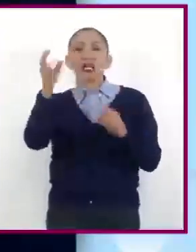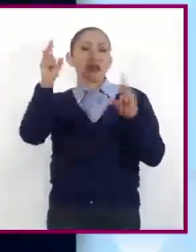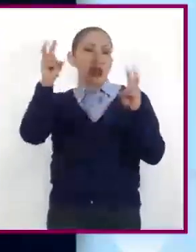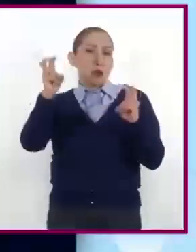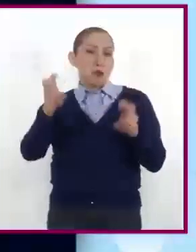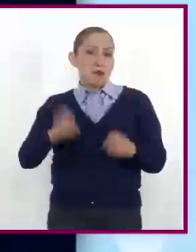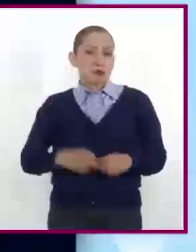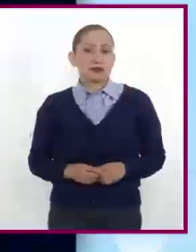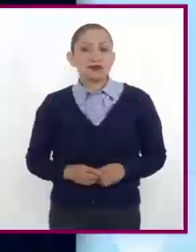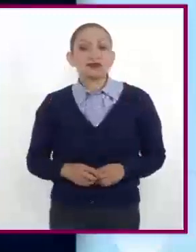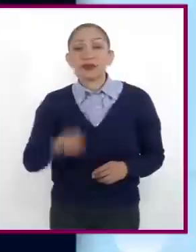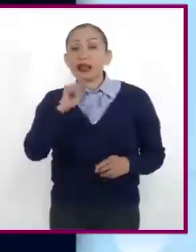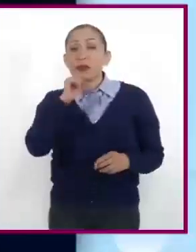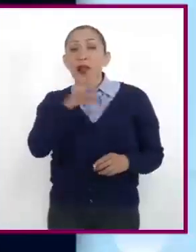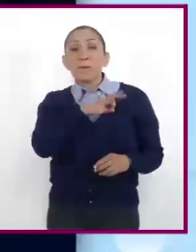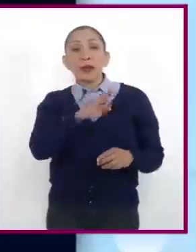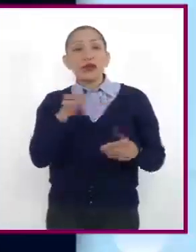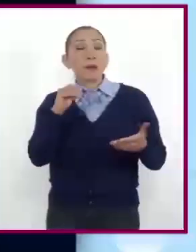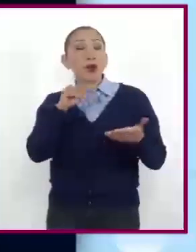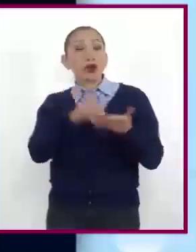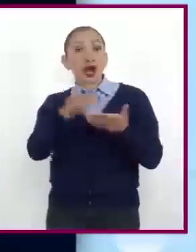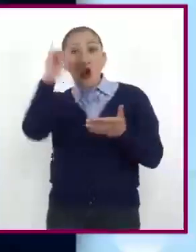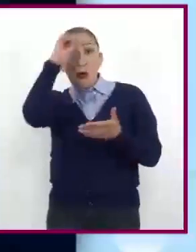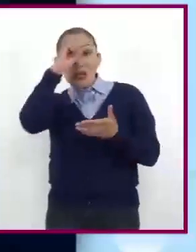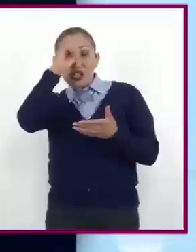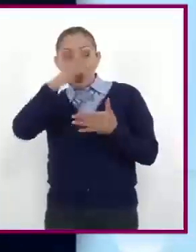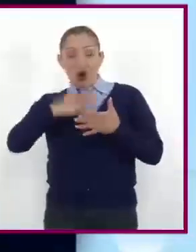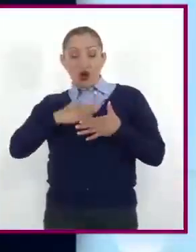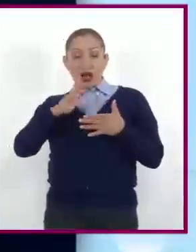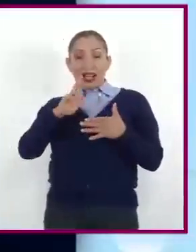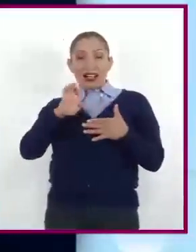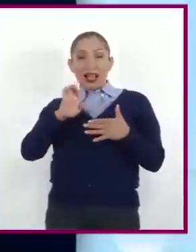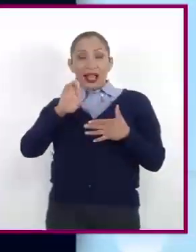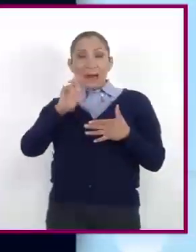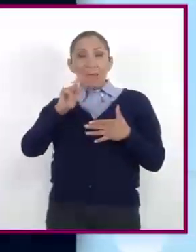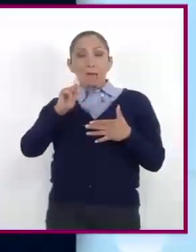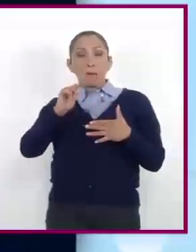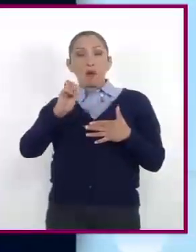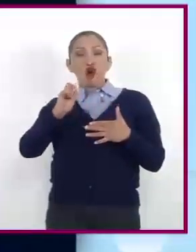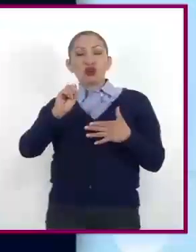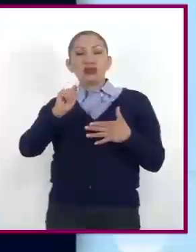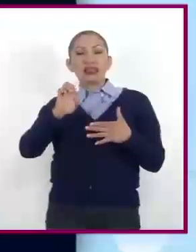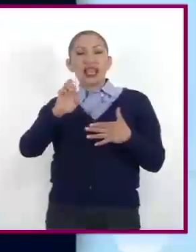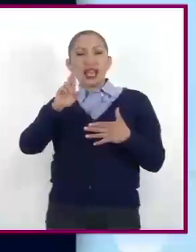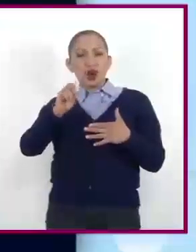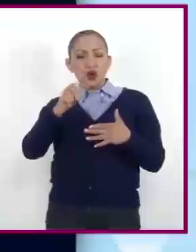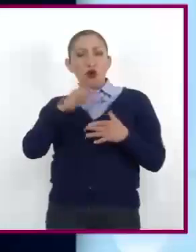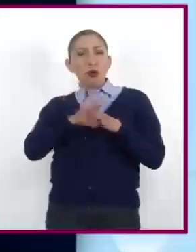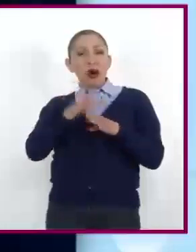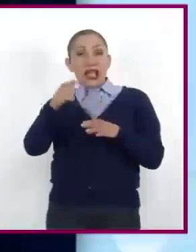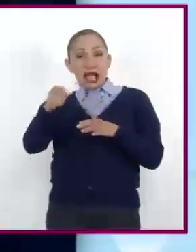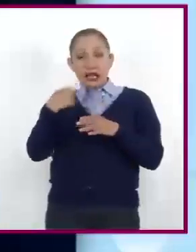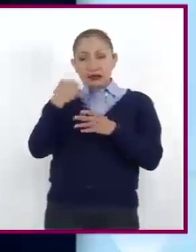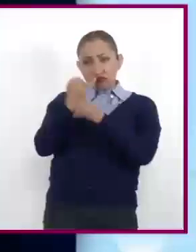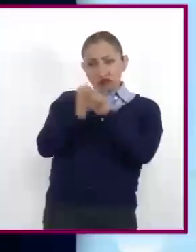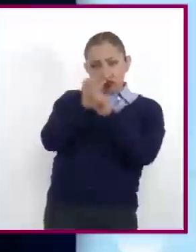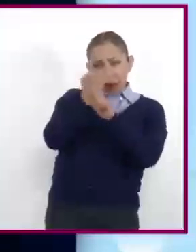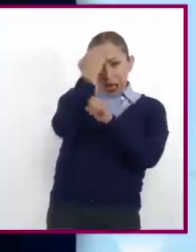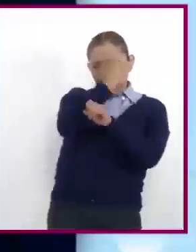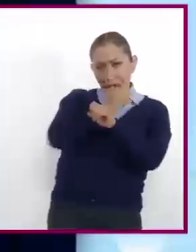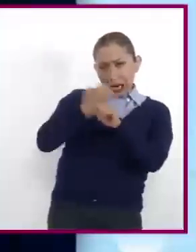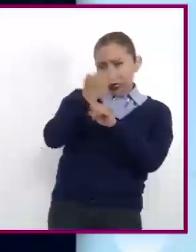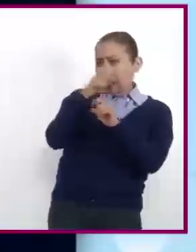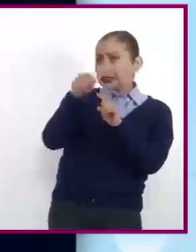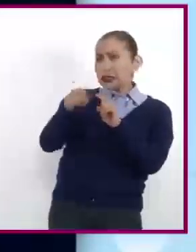tema. Además, puede incluir el punto de vista del reportero, pues el reportaje le permite realizar un análisis crítico del